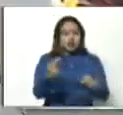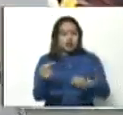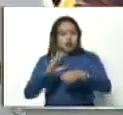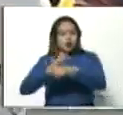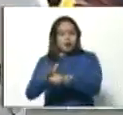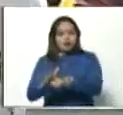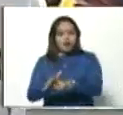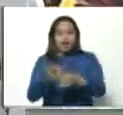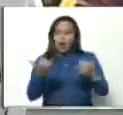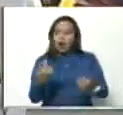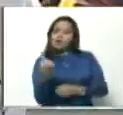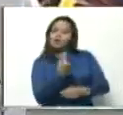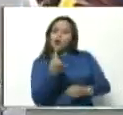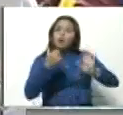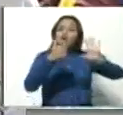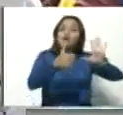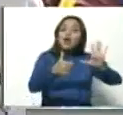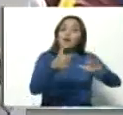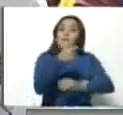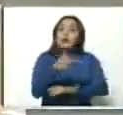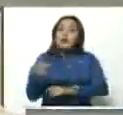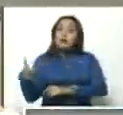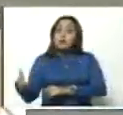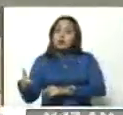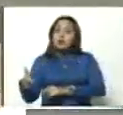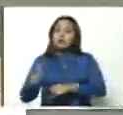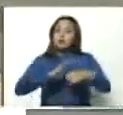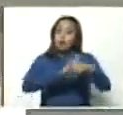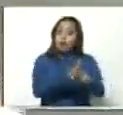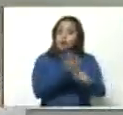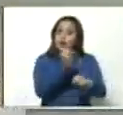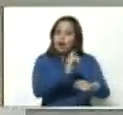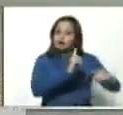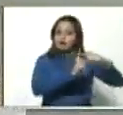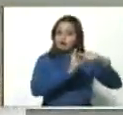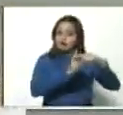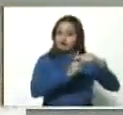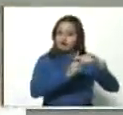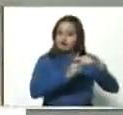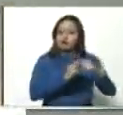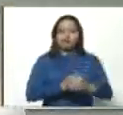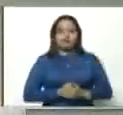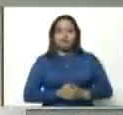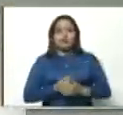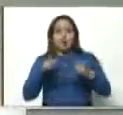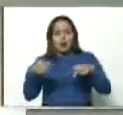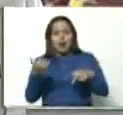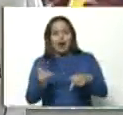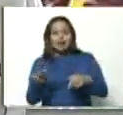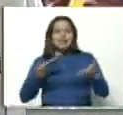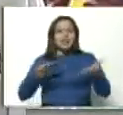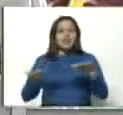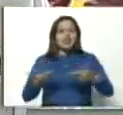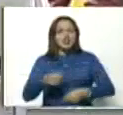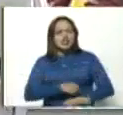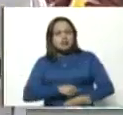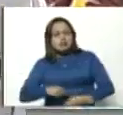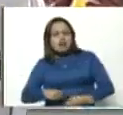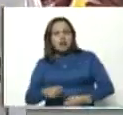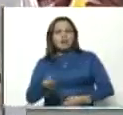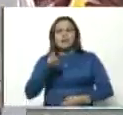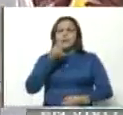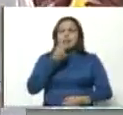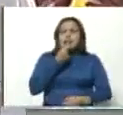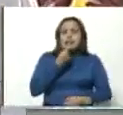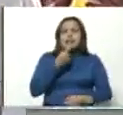6 pacientes hospitalizados que están en buenas condiciones. Funciona como un hospital universitario, que tenemos servicio de cirugía, medicina interna,